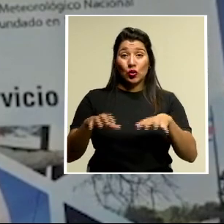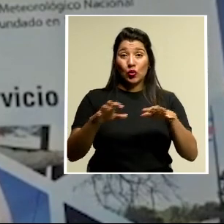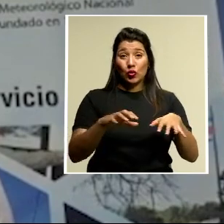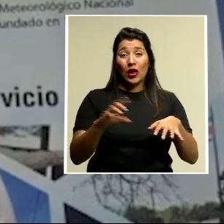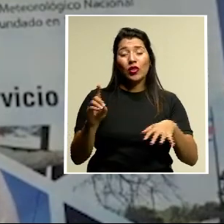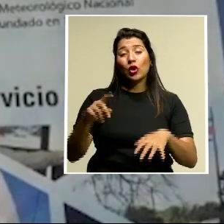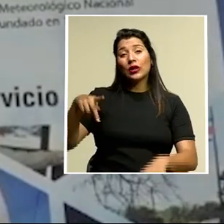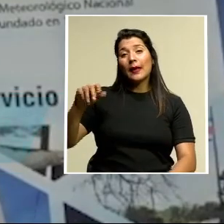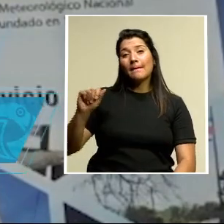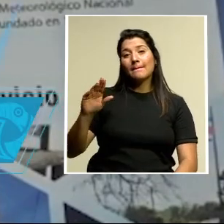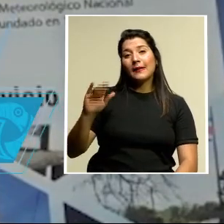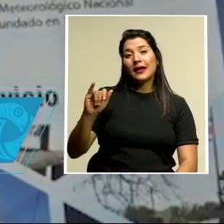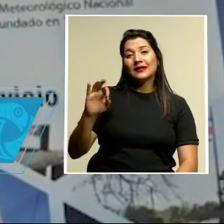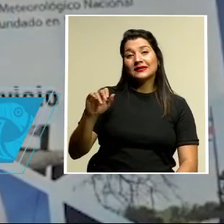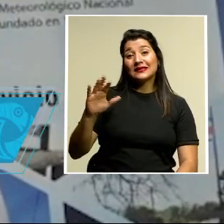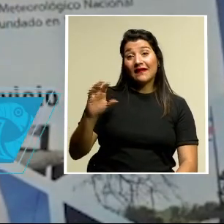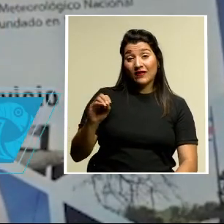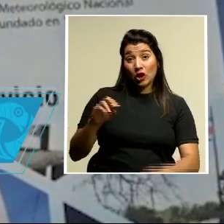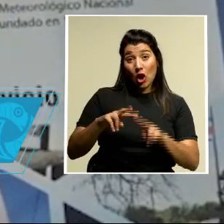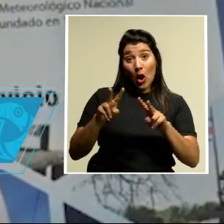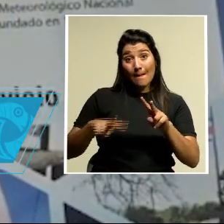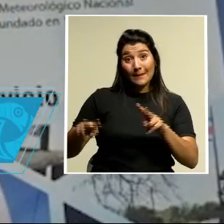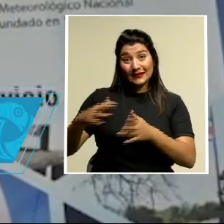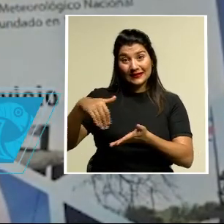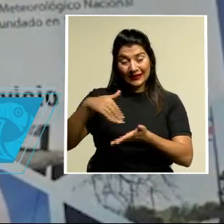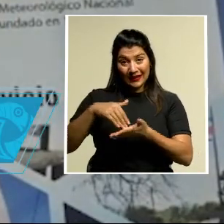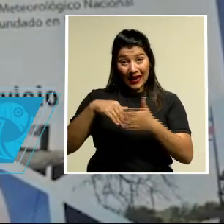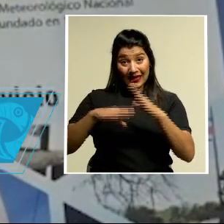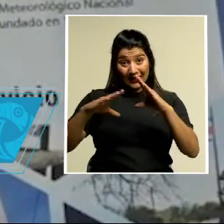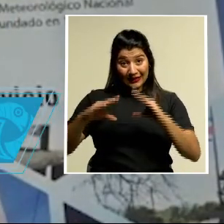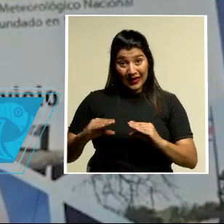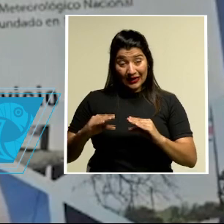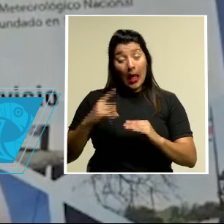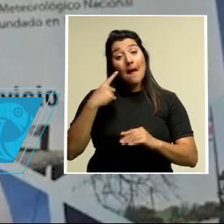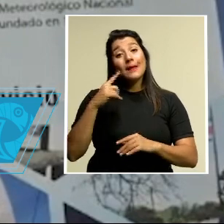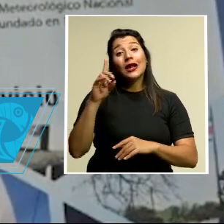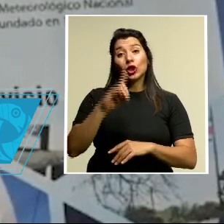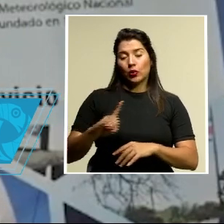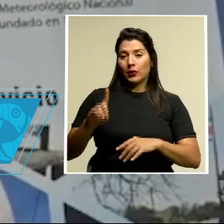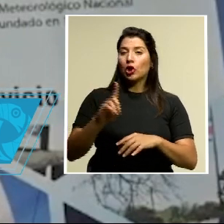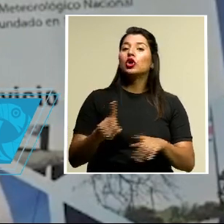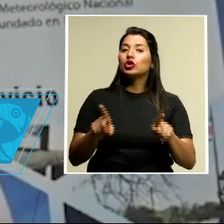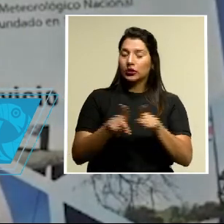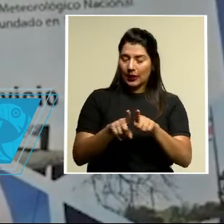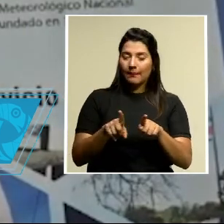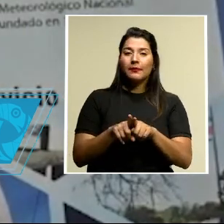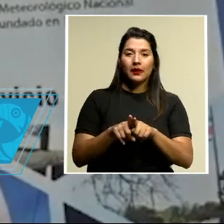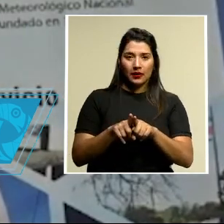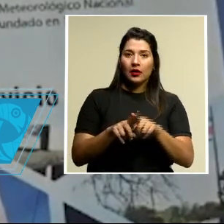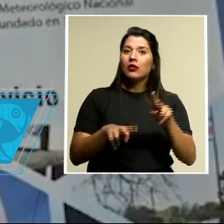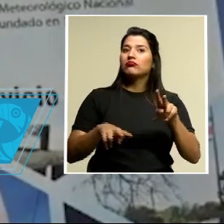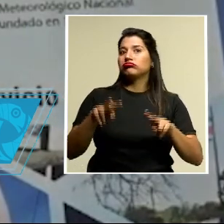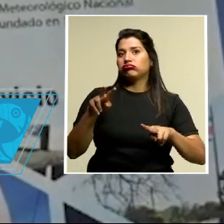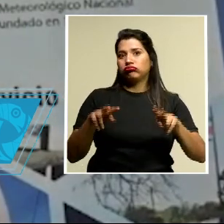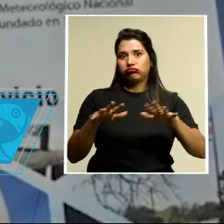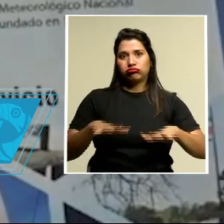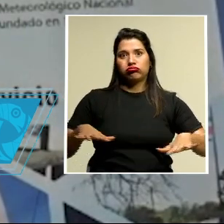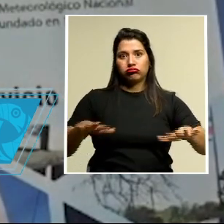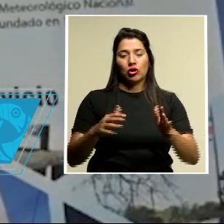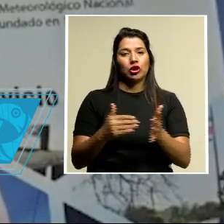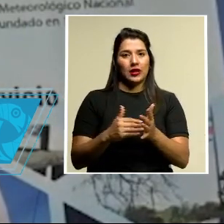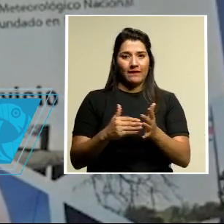Las lluvias y condiciones inestables que acompañaron a gran parte del país, principalmente en el Caribe y zona norte este viernes por la mañana,